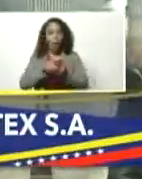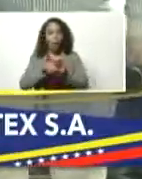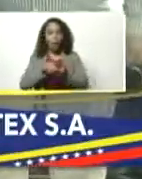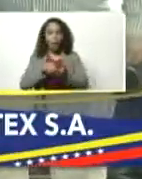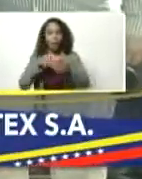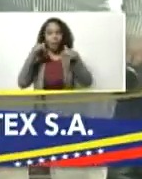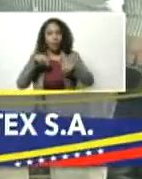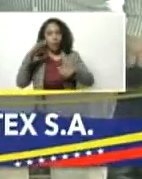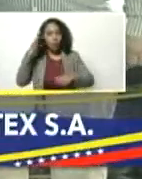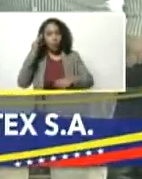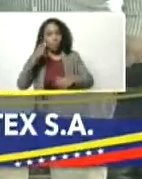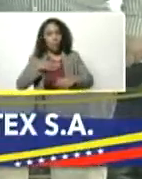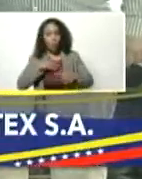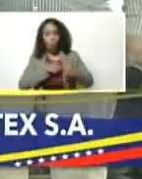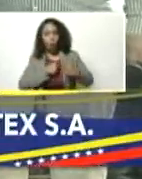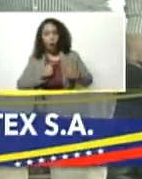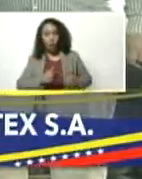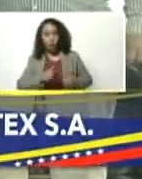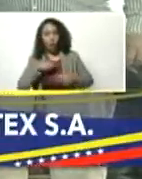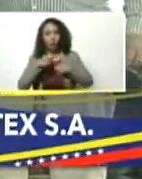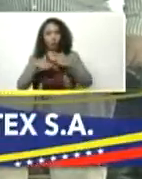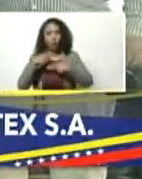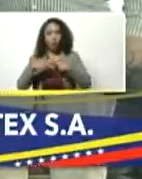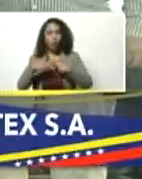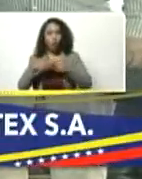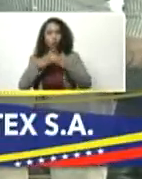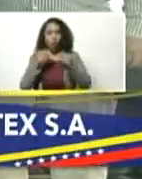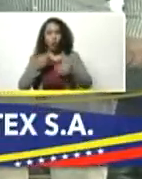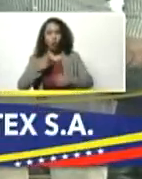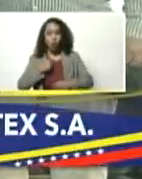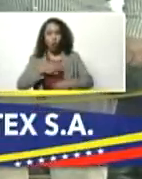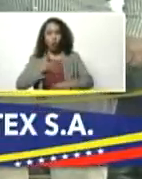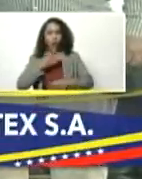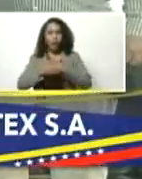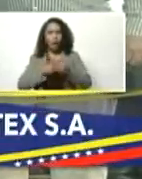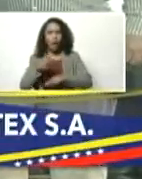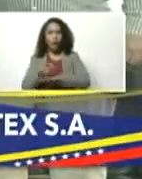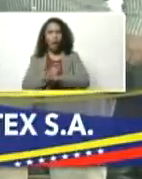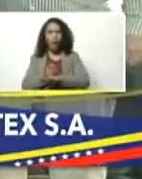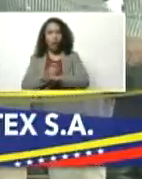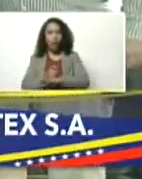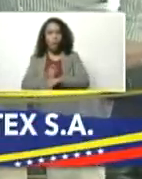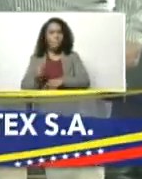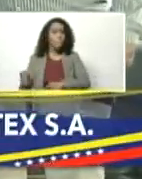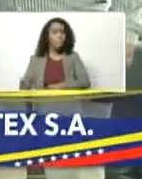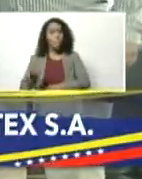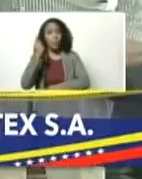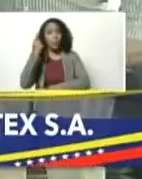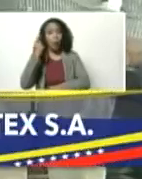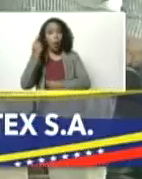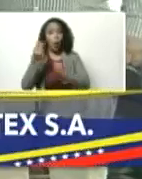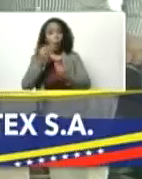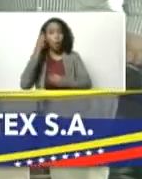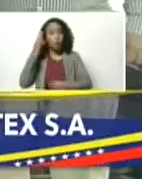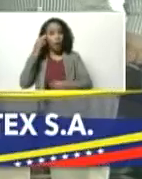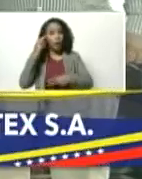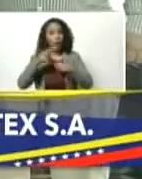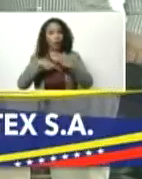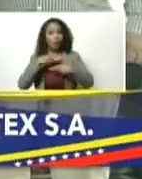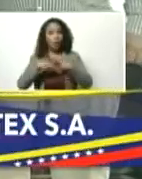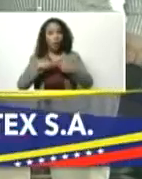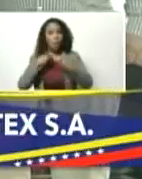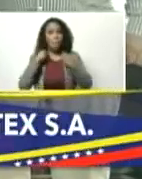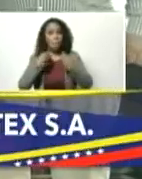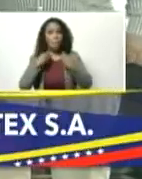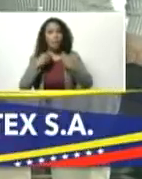esta mujer, de mi corazón revolucionario, todo lo que yo pueda hacer como gobernadora, primeramente como mujer revolucionaria,